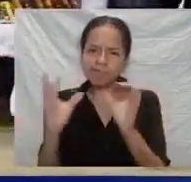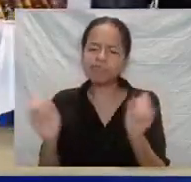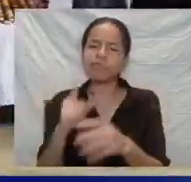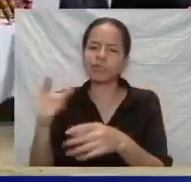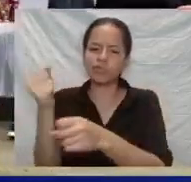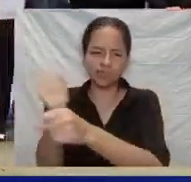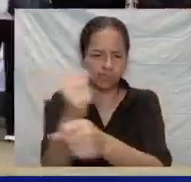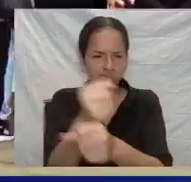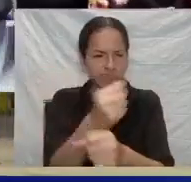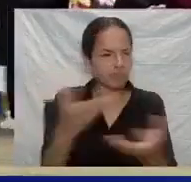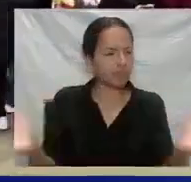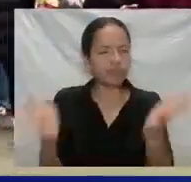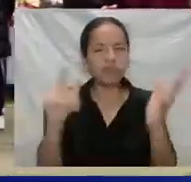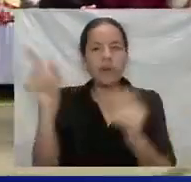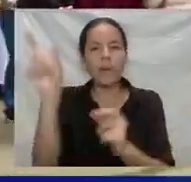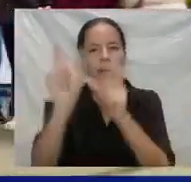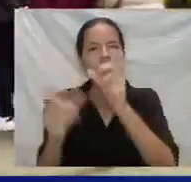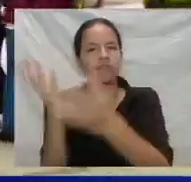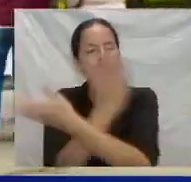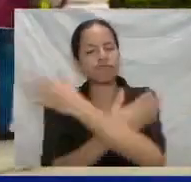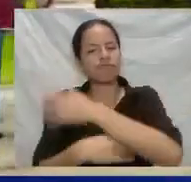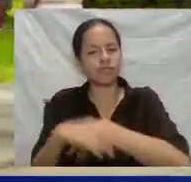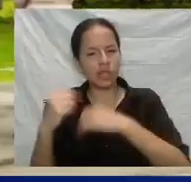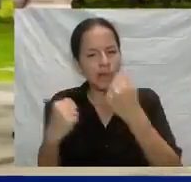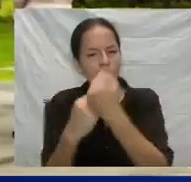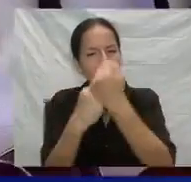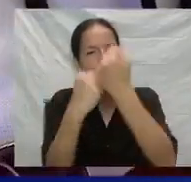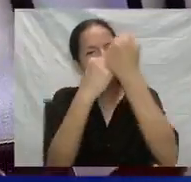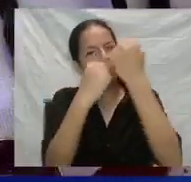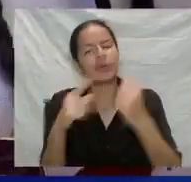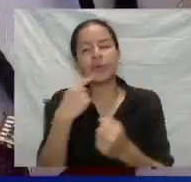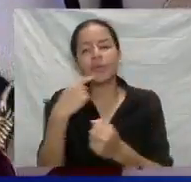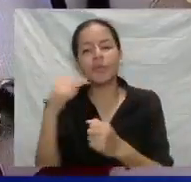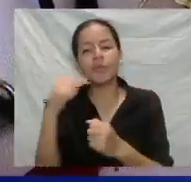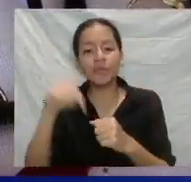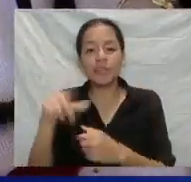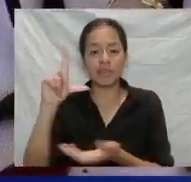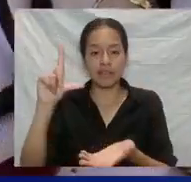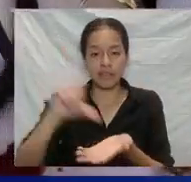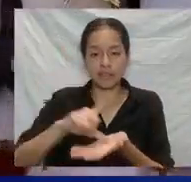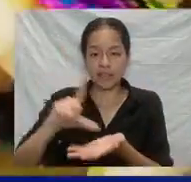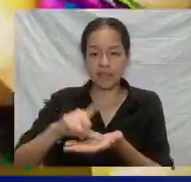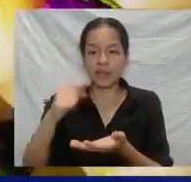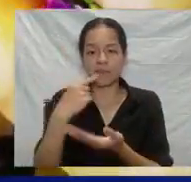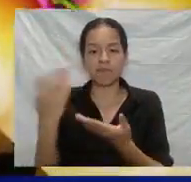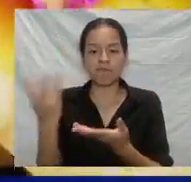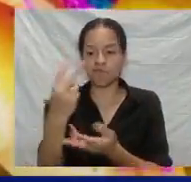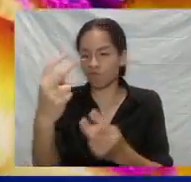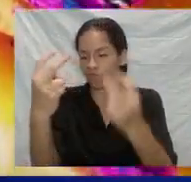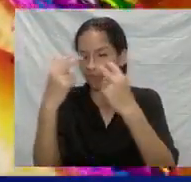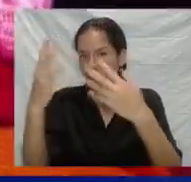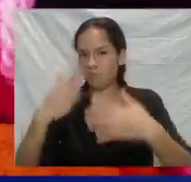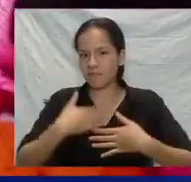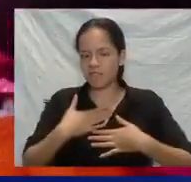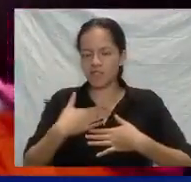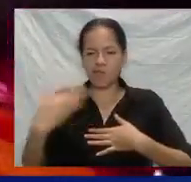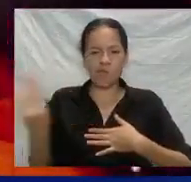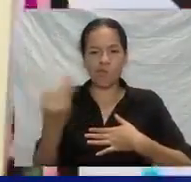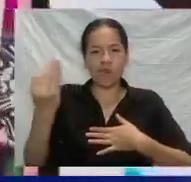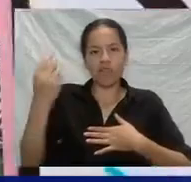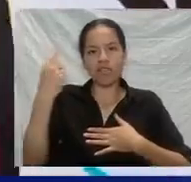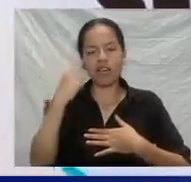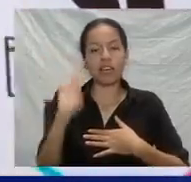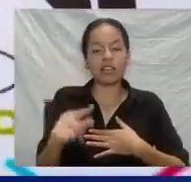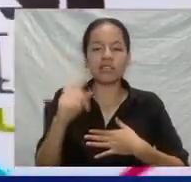edición de la feria lima incluyo mis talentos encontrarás una variedad de productos artesanales como la bisutería cerámica pintura tejidos